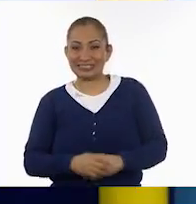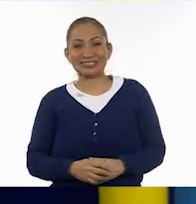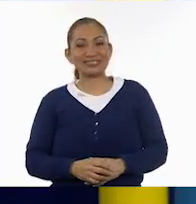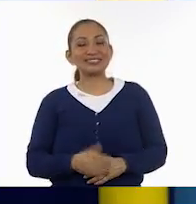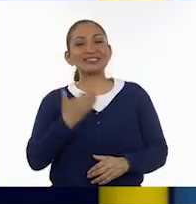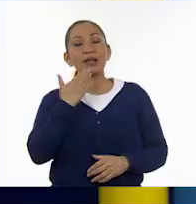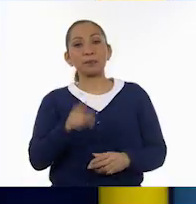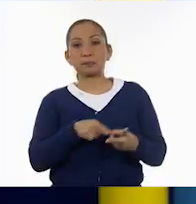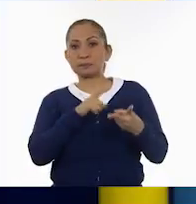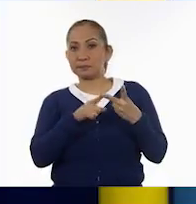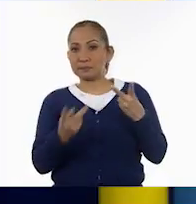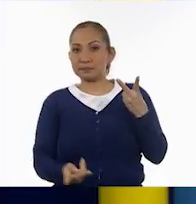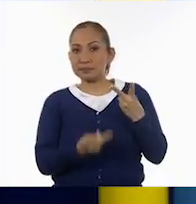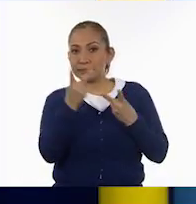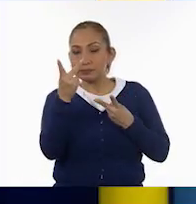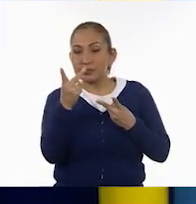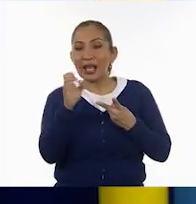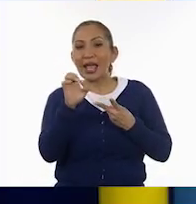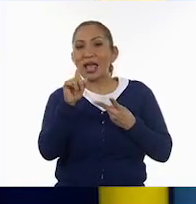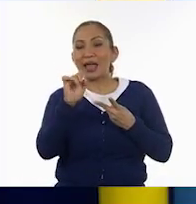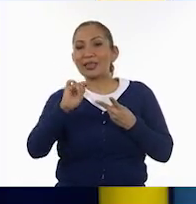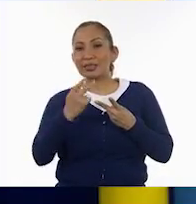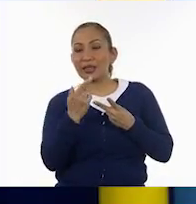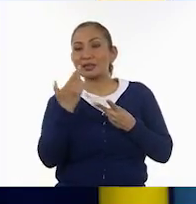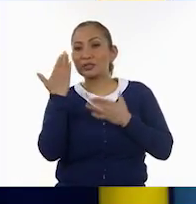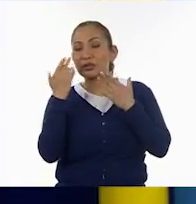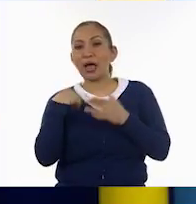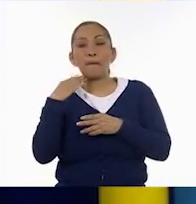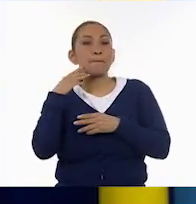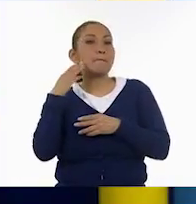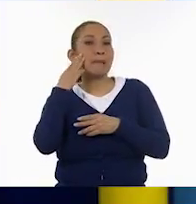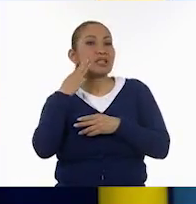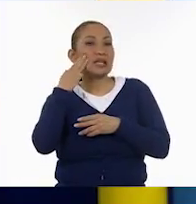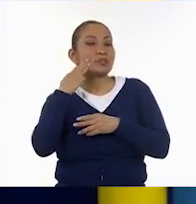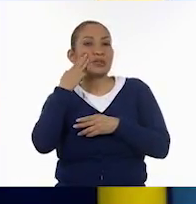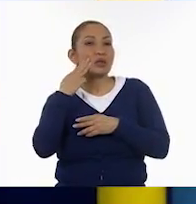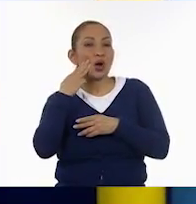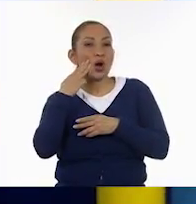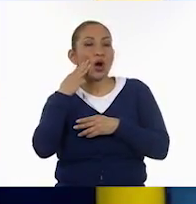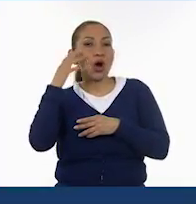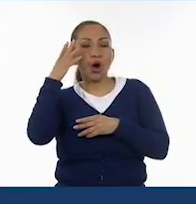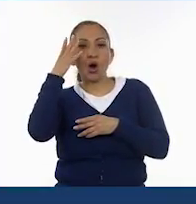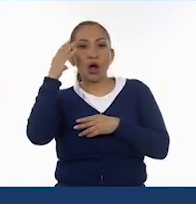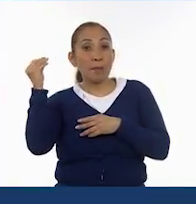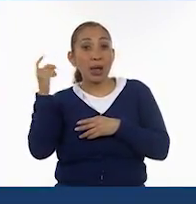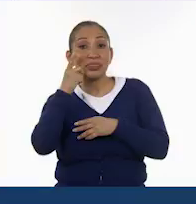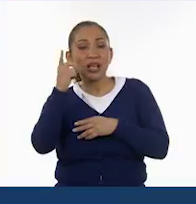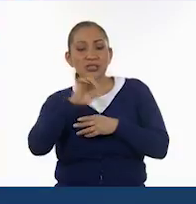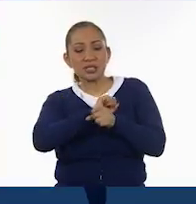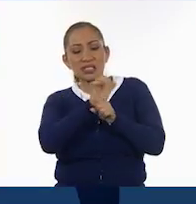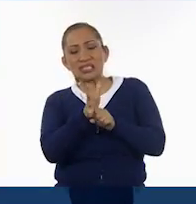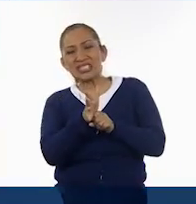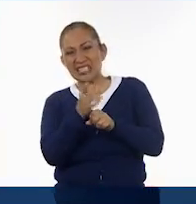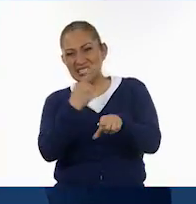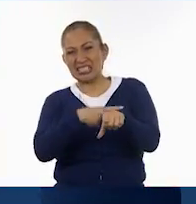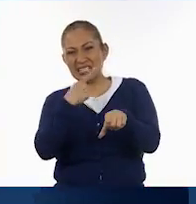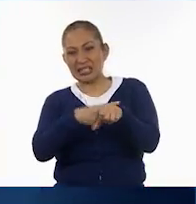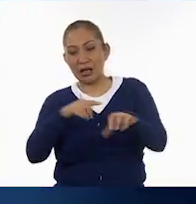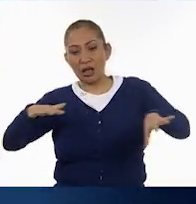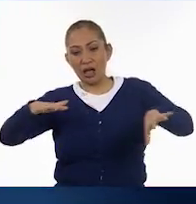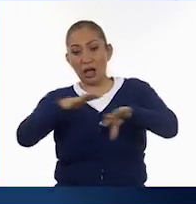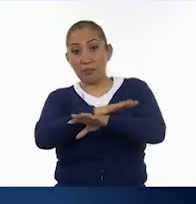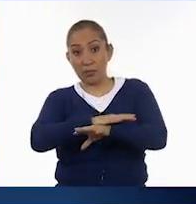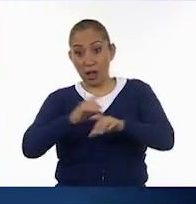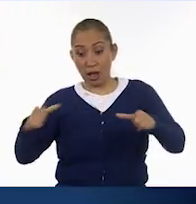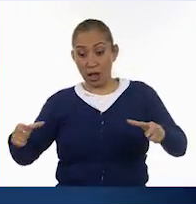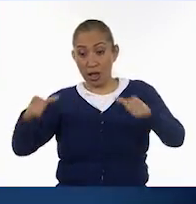bien. La segunda es de Edith, quien estudia en Manzanillo, Colima, y dice, ¿la pandemia por COVID-19 modificará